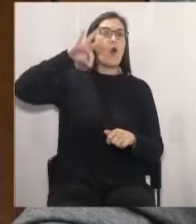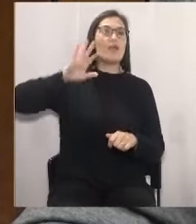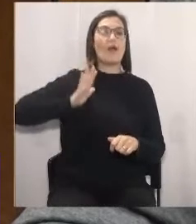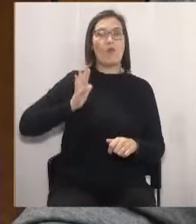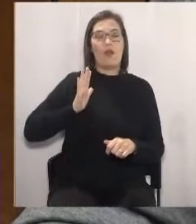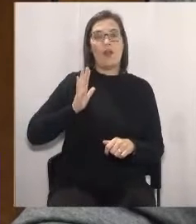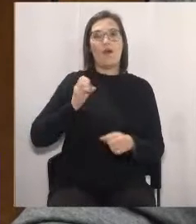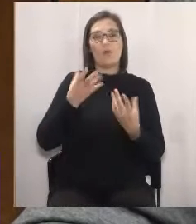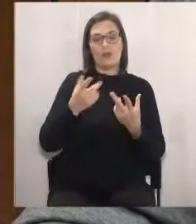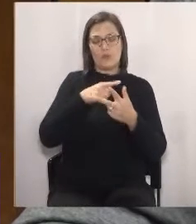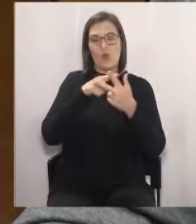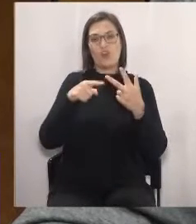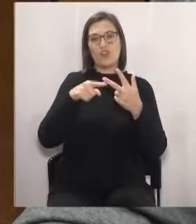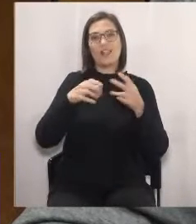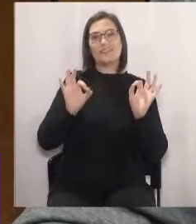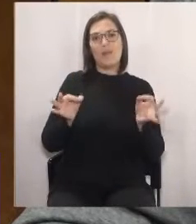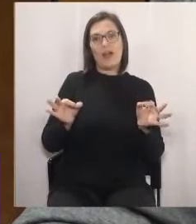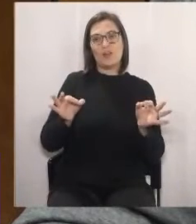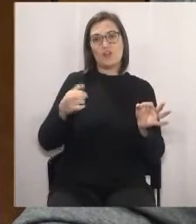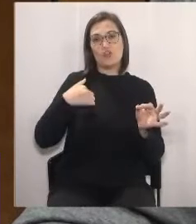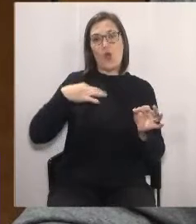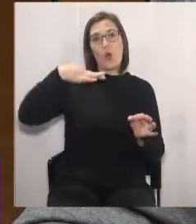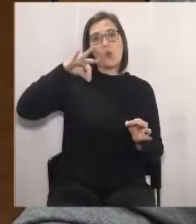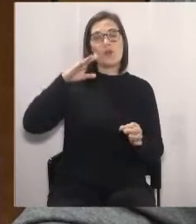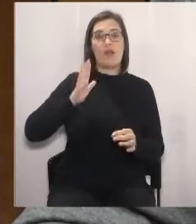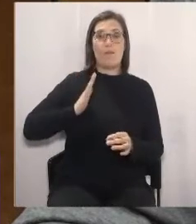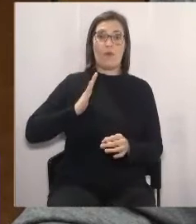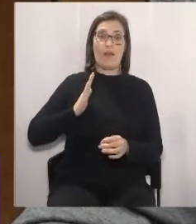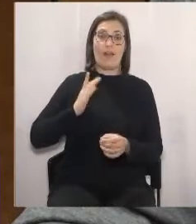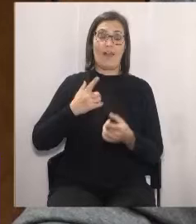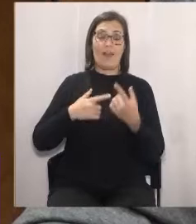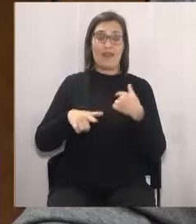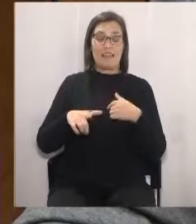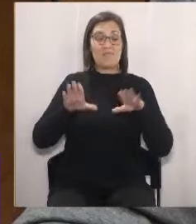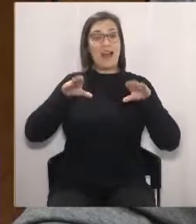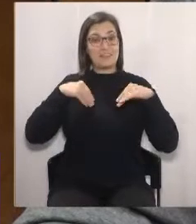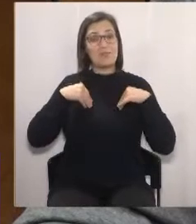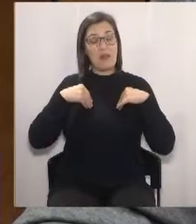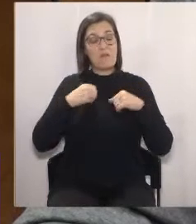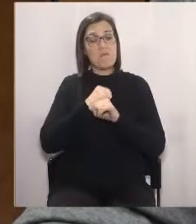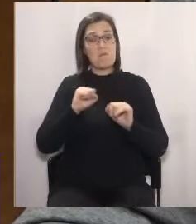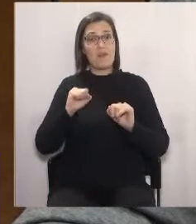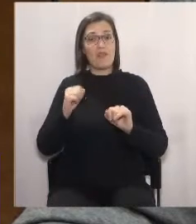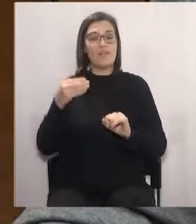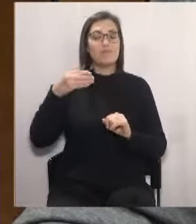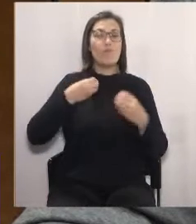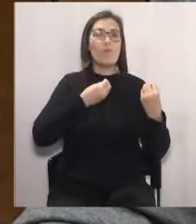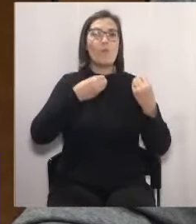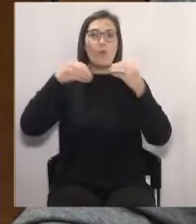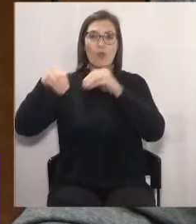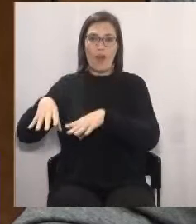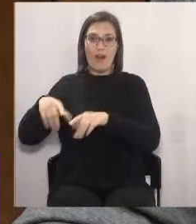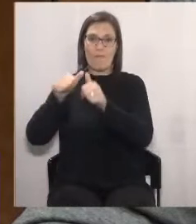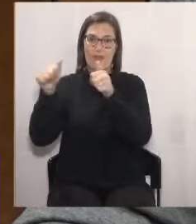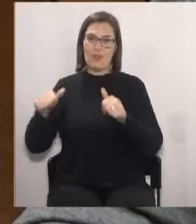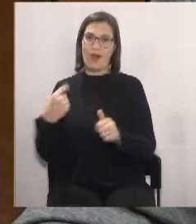hermanos. Somos tres, soy la única nena, y que mis padres me hayan dado la posibilidad de poder venirme a los 14 años sola a Maldonado, para